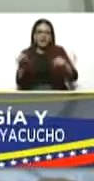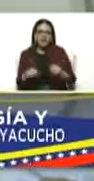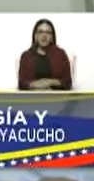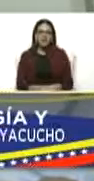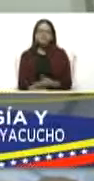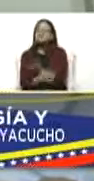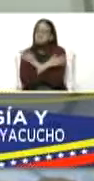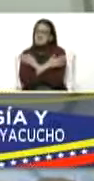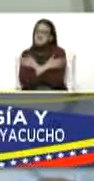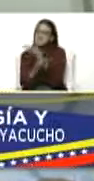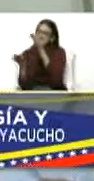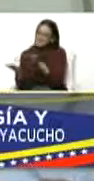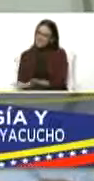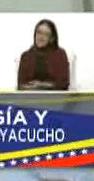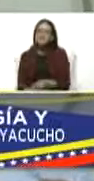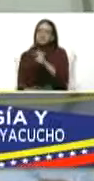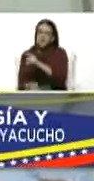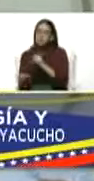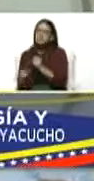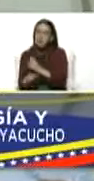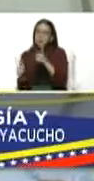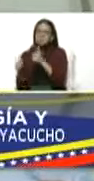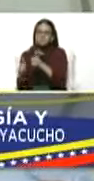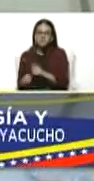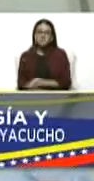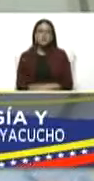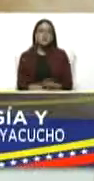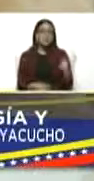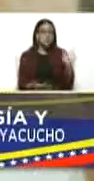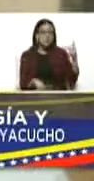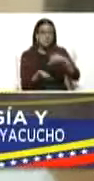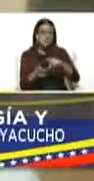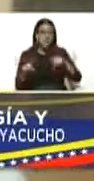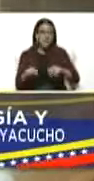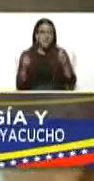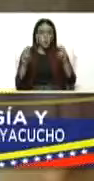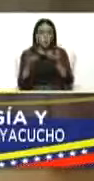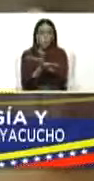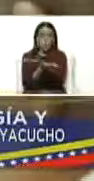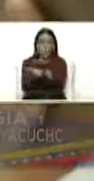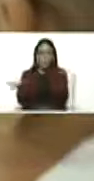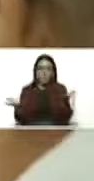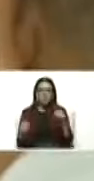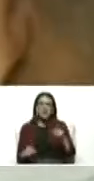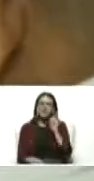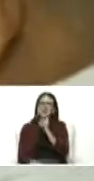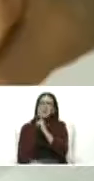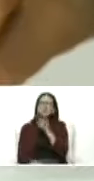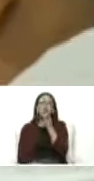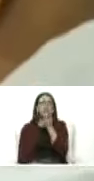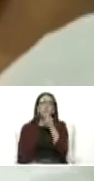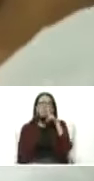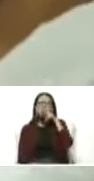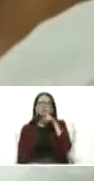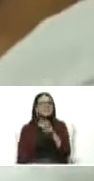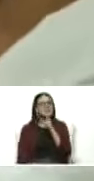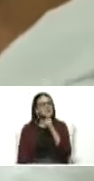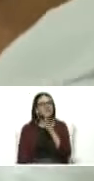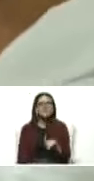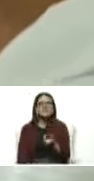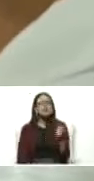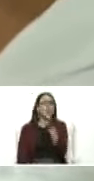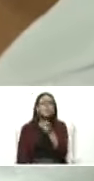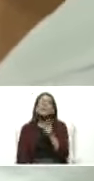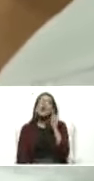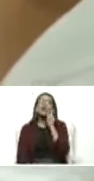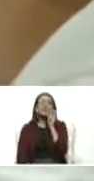vengo caminando, entrando aquí, a esta unidad que llaman con ese nombre tan difícil. Deberían buscar otro nombre. A las